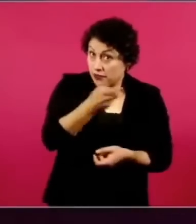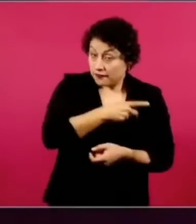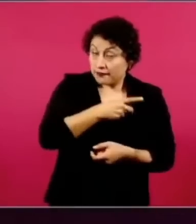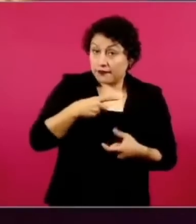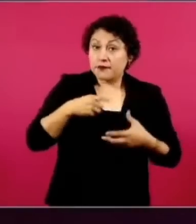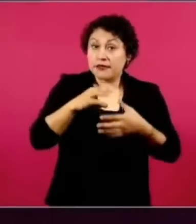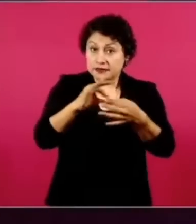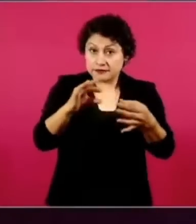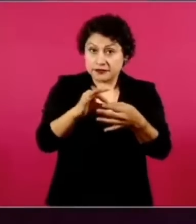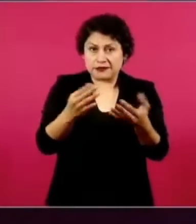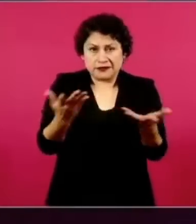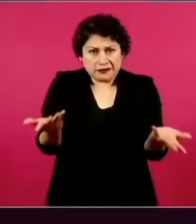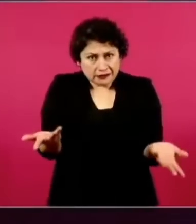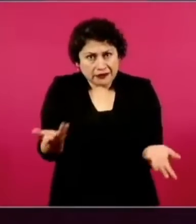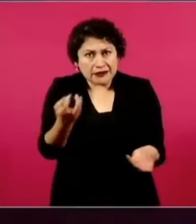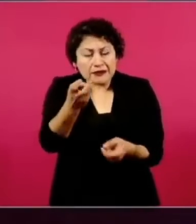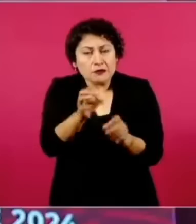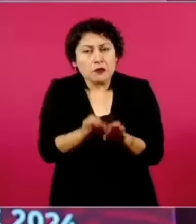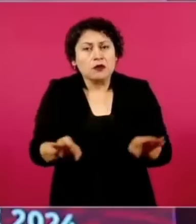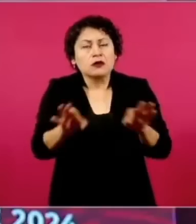¿Cómo lo explicamos?